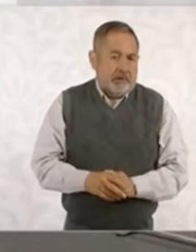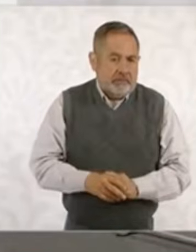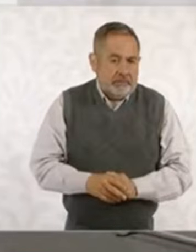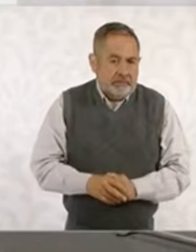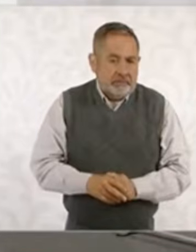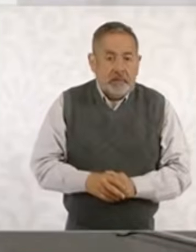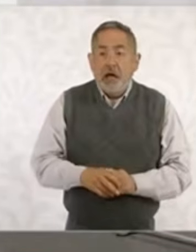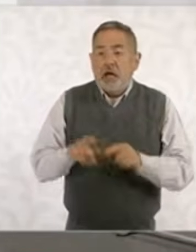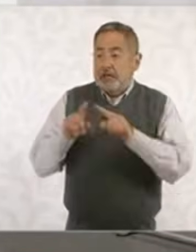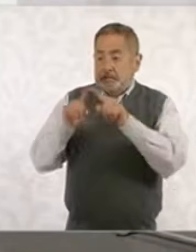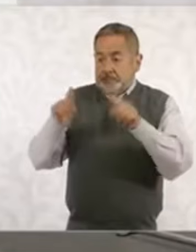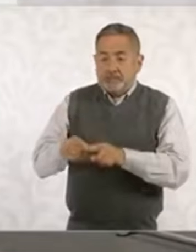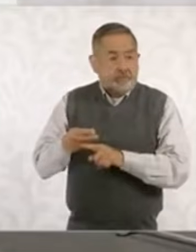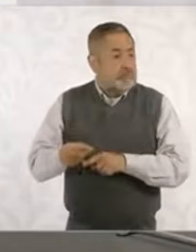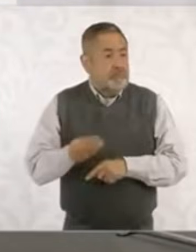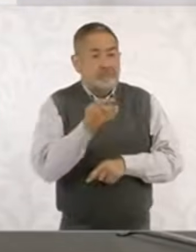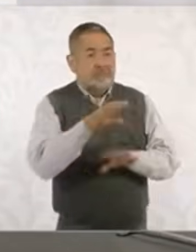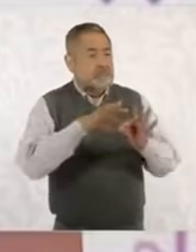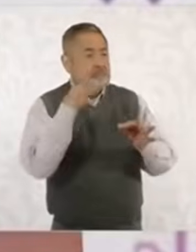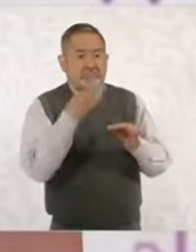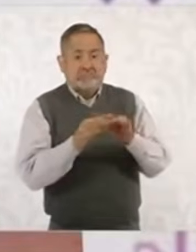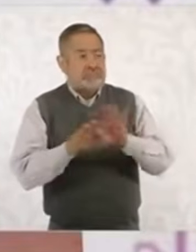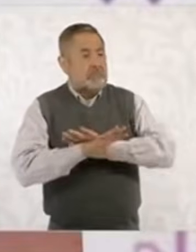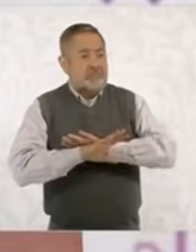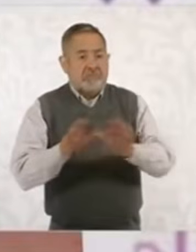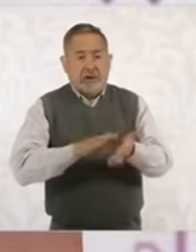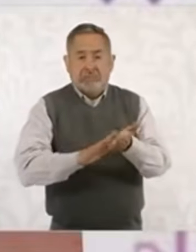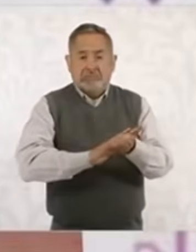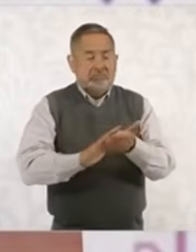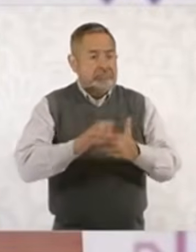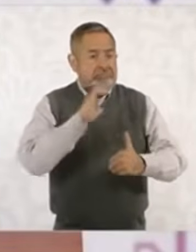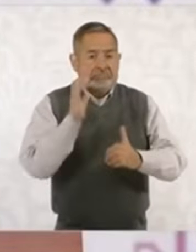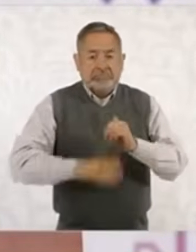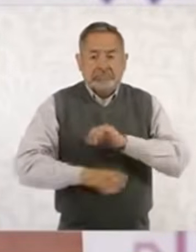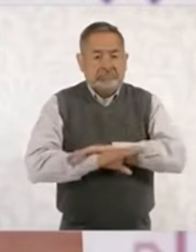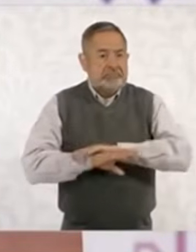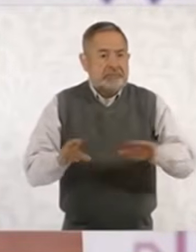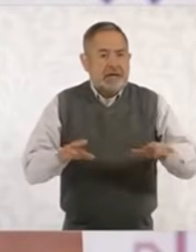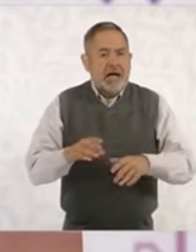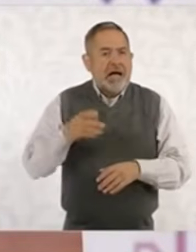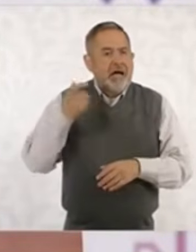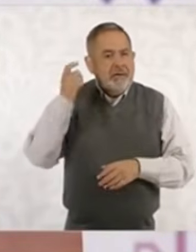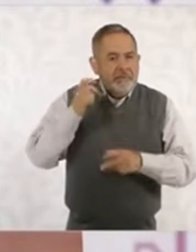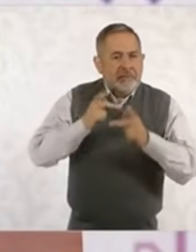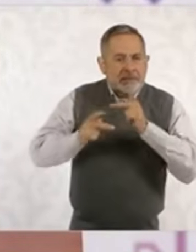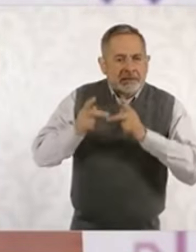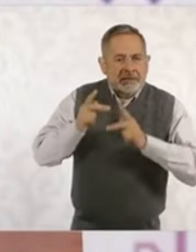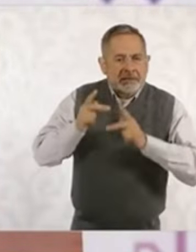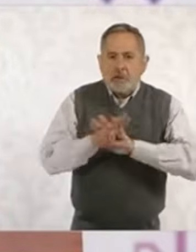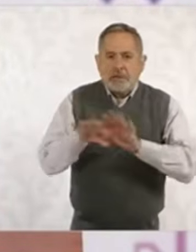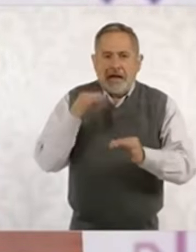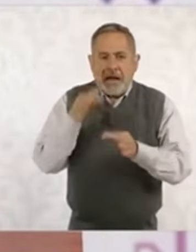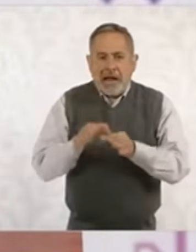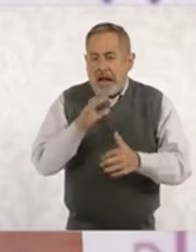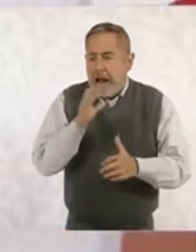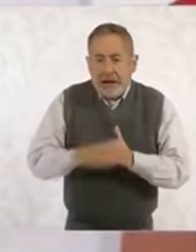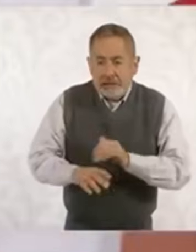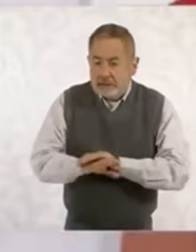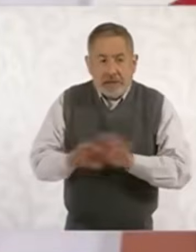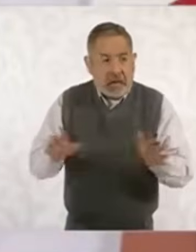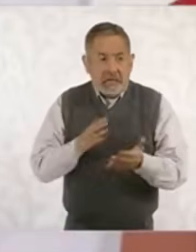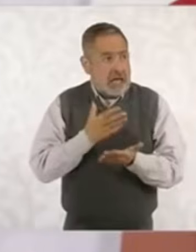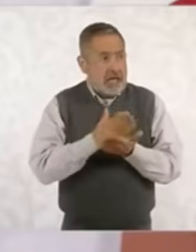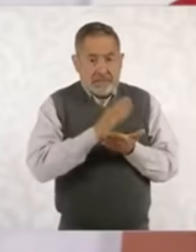constancias de finiquito a las personas a las que ya se les liquida su crédito, en las que ya les anunciamos que se acaba la deuda